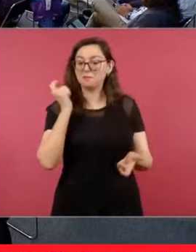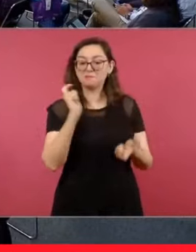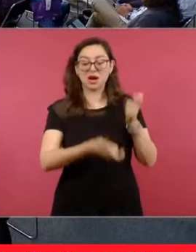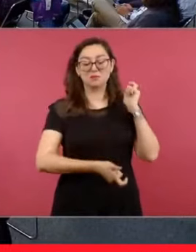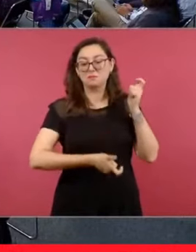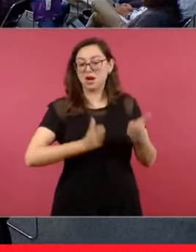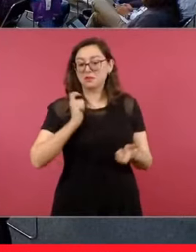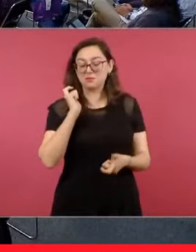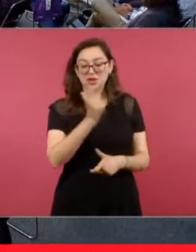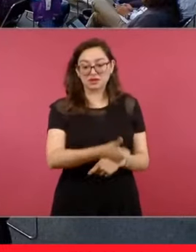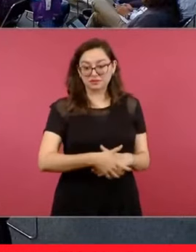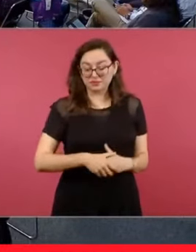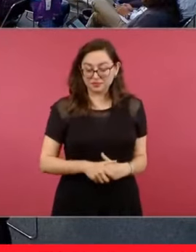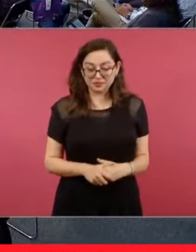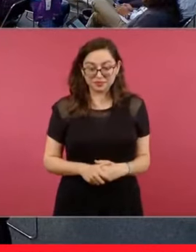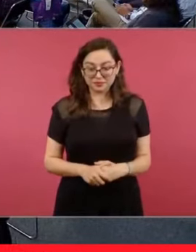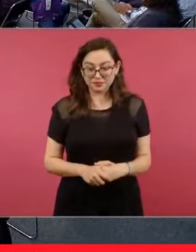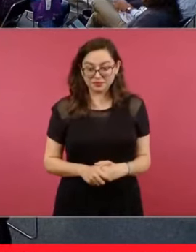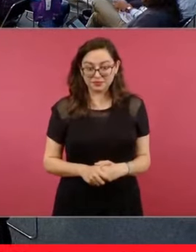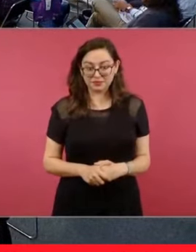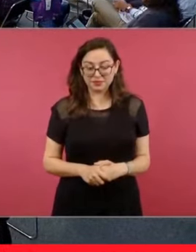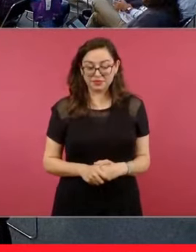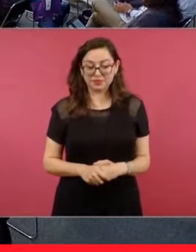extravagantes es posible